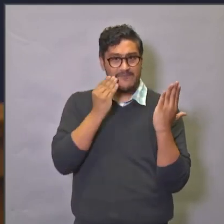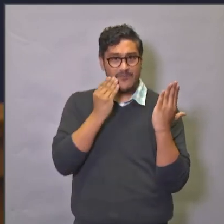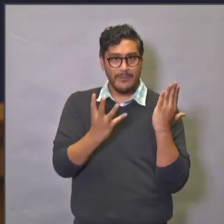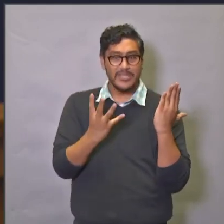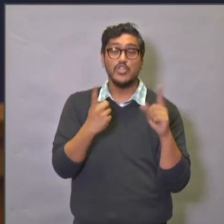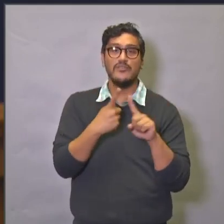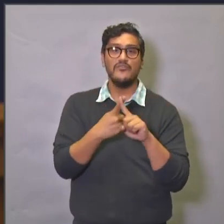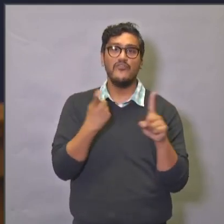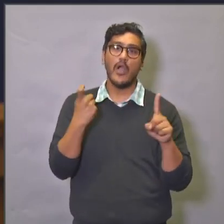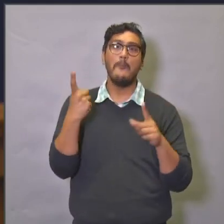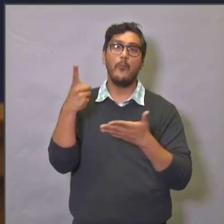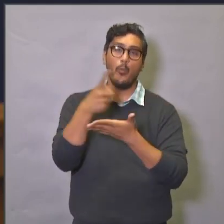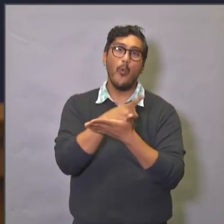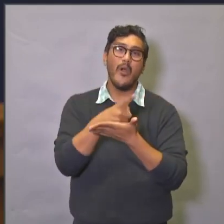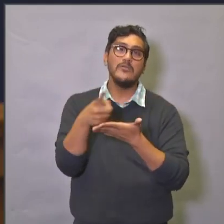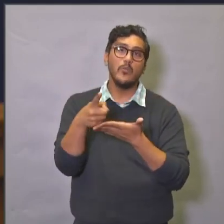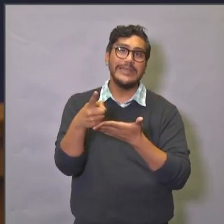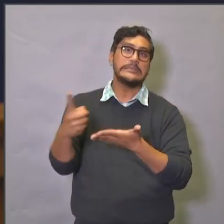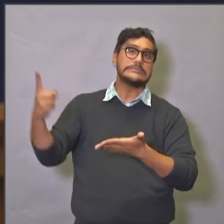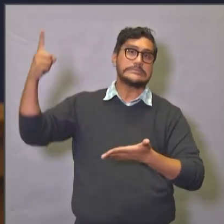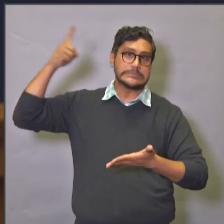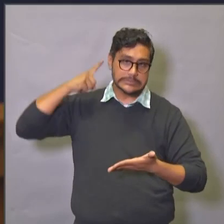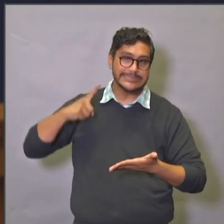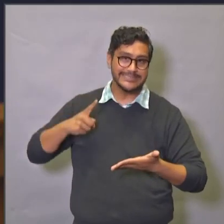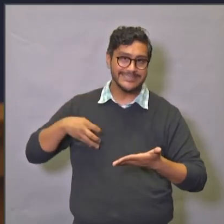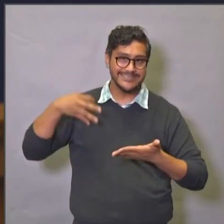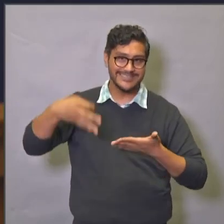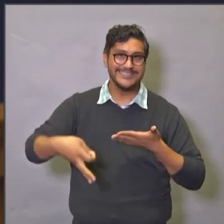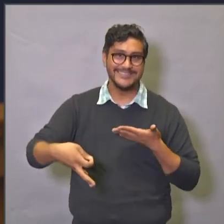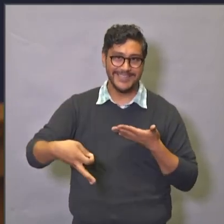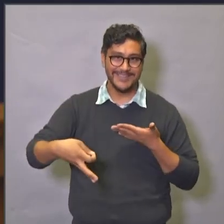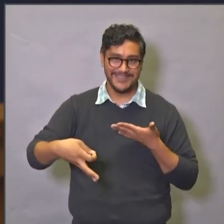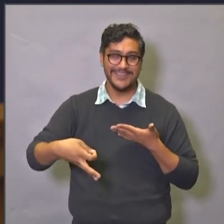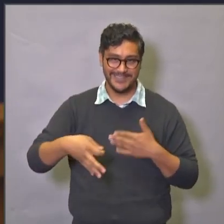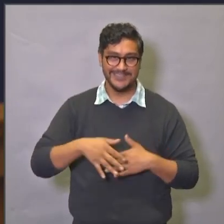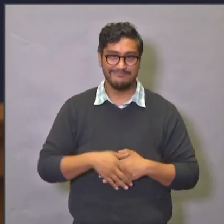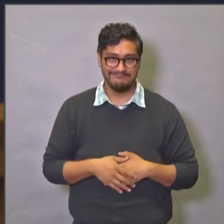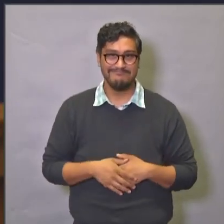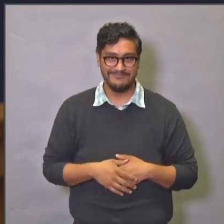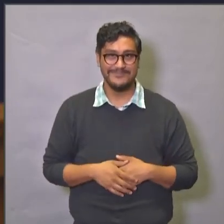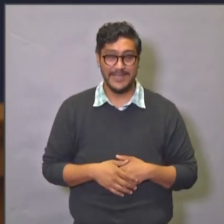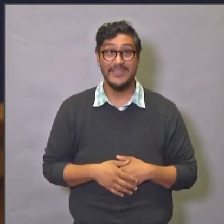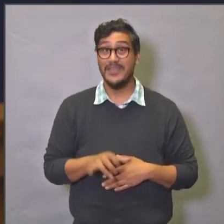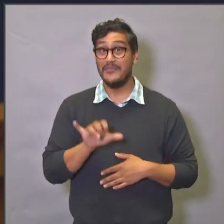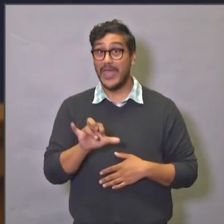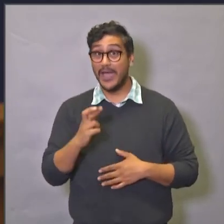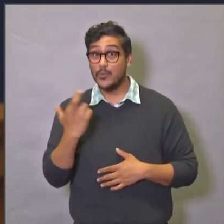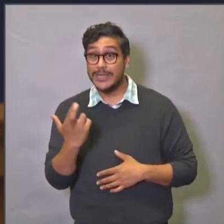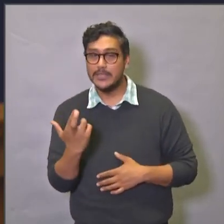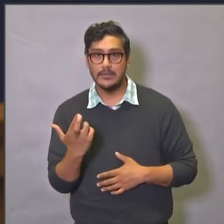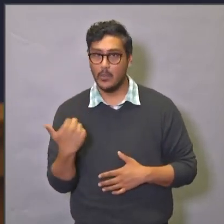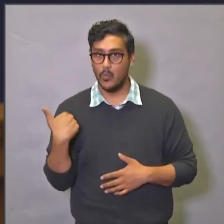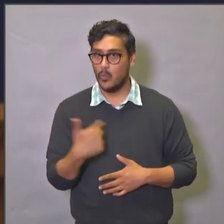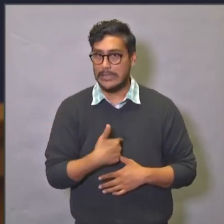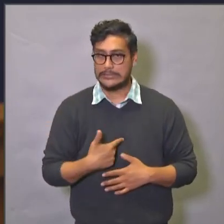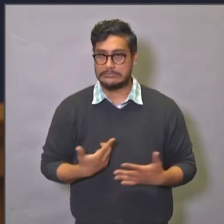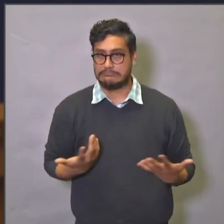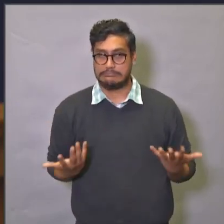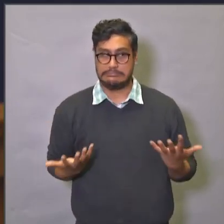una semana más antes de lo que nosotros estamos reportando hoy en día. Así que no estamos seguros